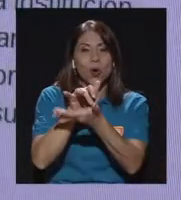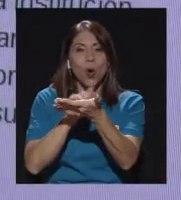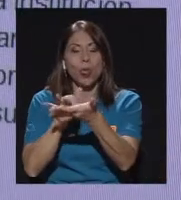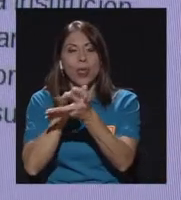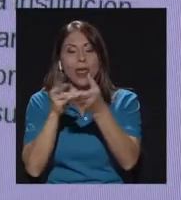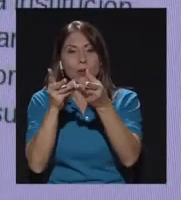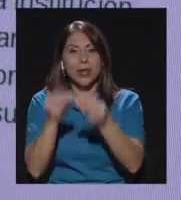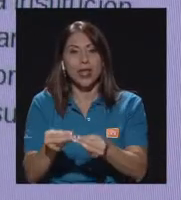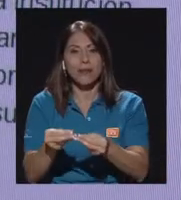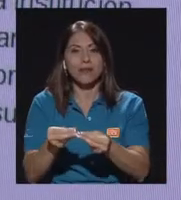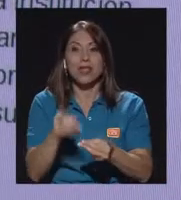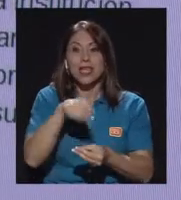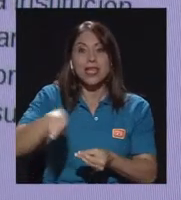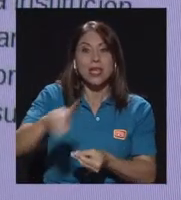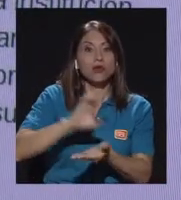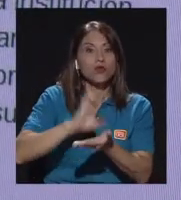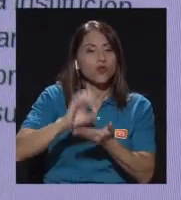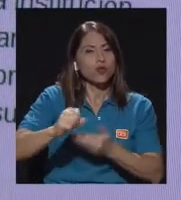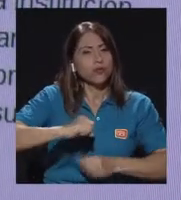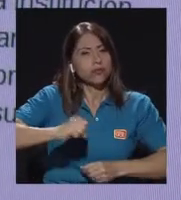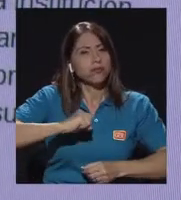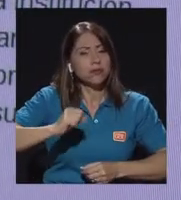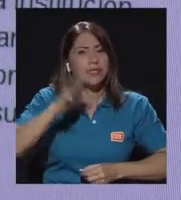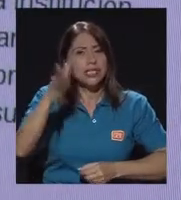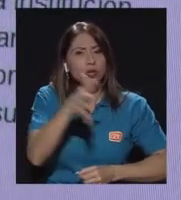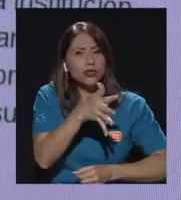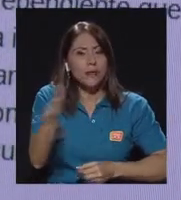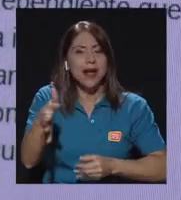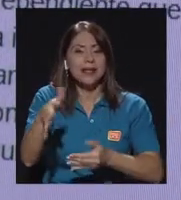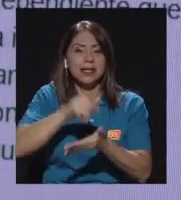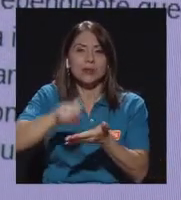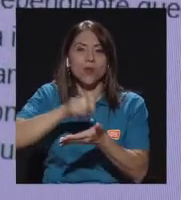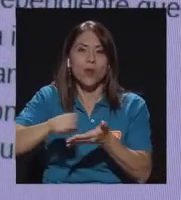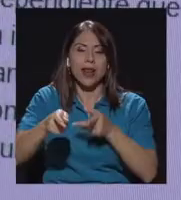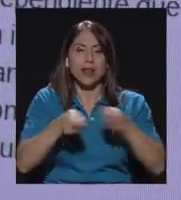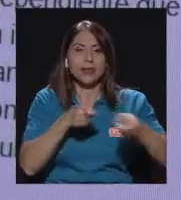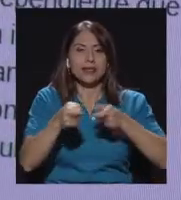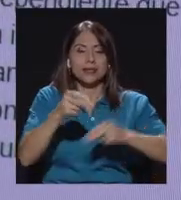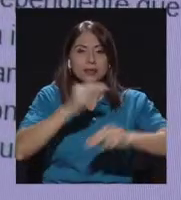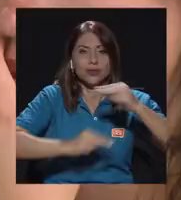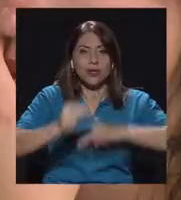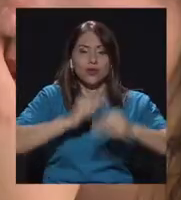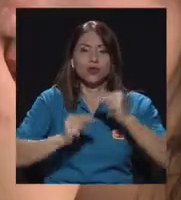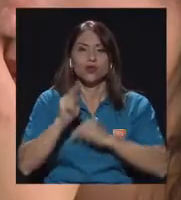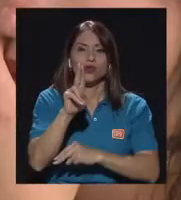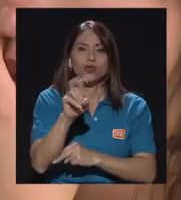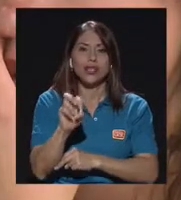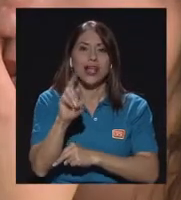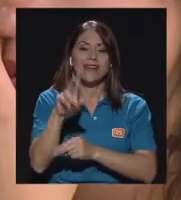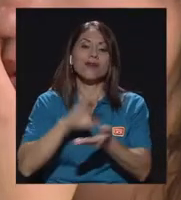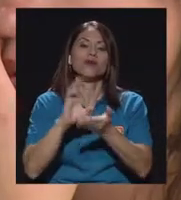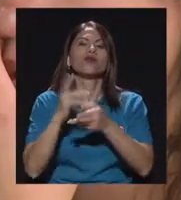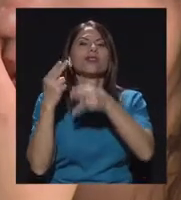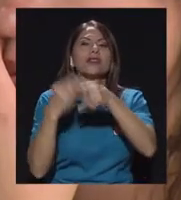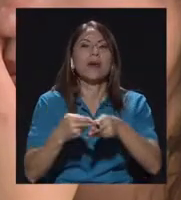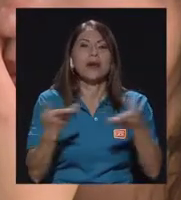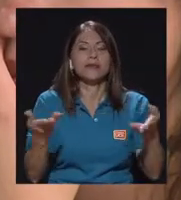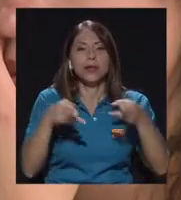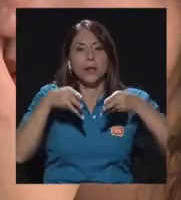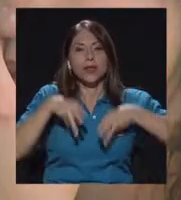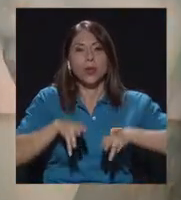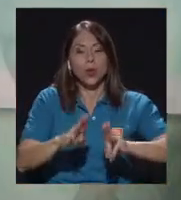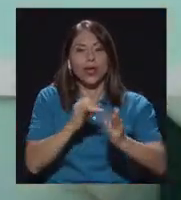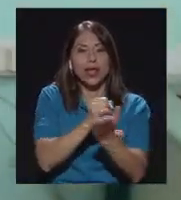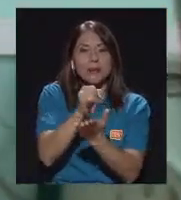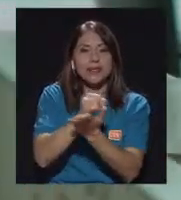y reciben un curso intensivo de 5 semanas en la Escuela de Administración de Negocios de la UCR llamado Metodología de la